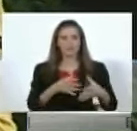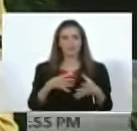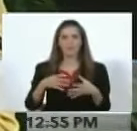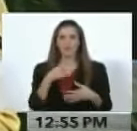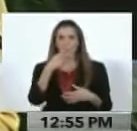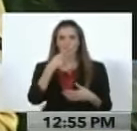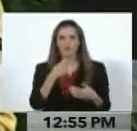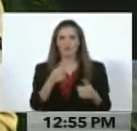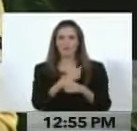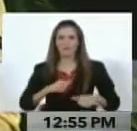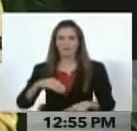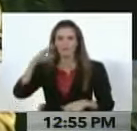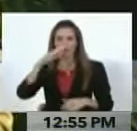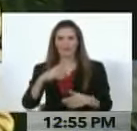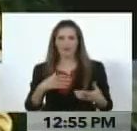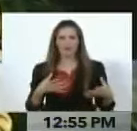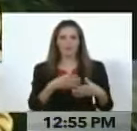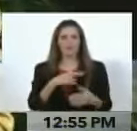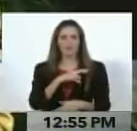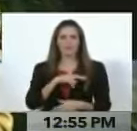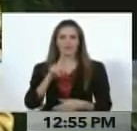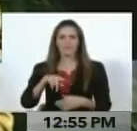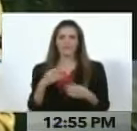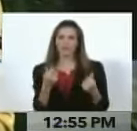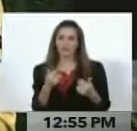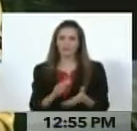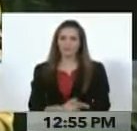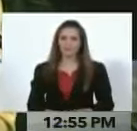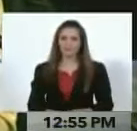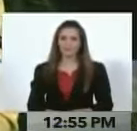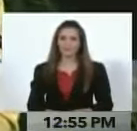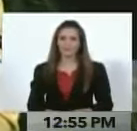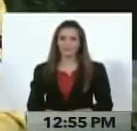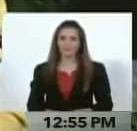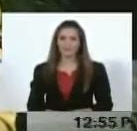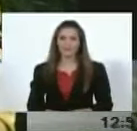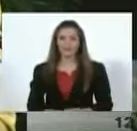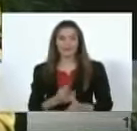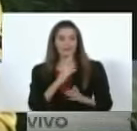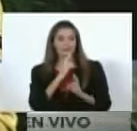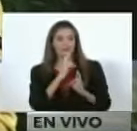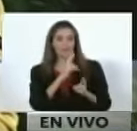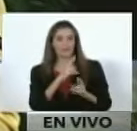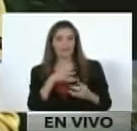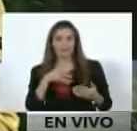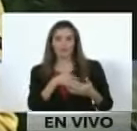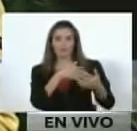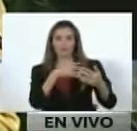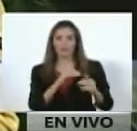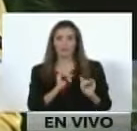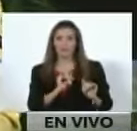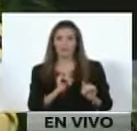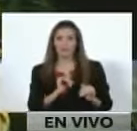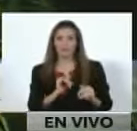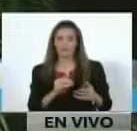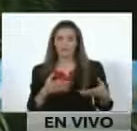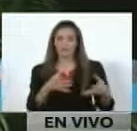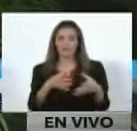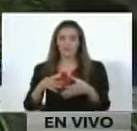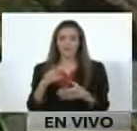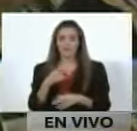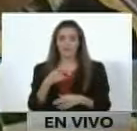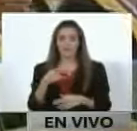políticas, militares, eclesiásticas y económicas, y las respuestas contrahegemónicas de sectores del pueblo que